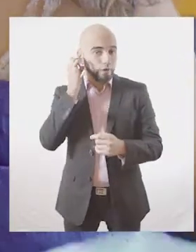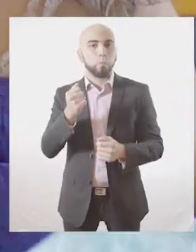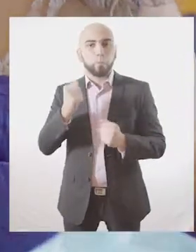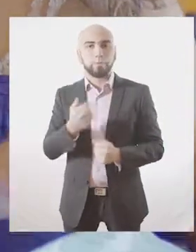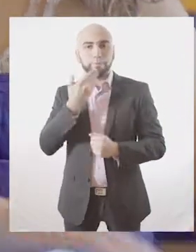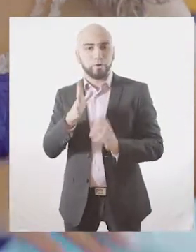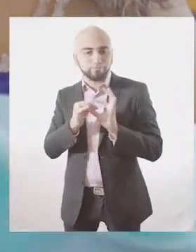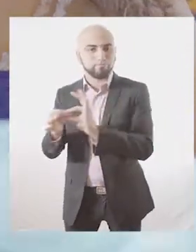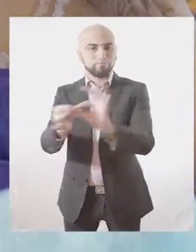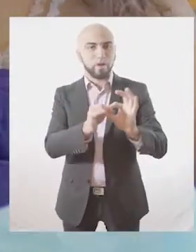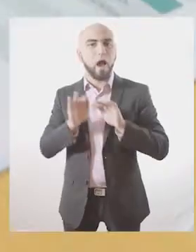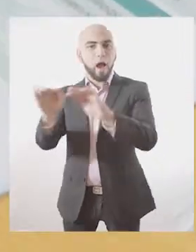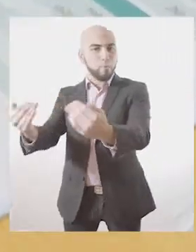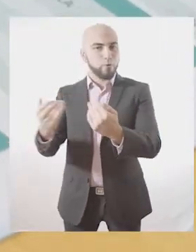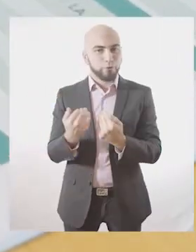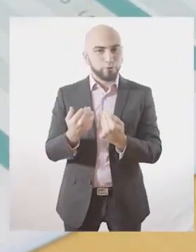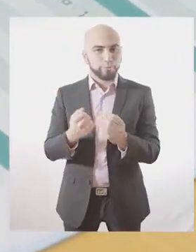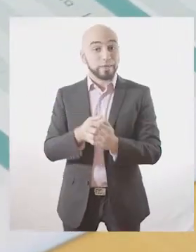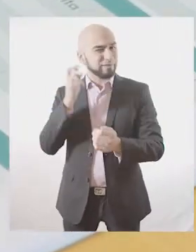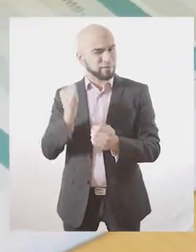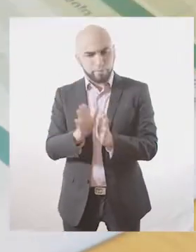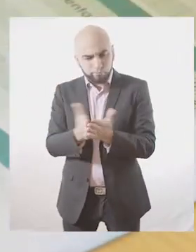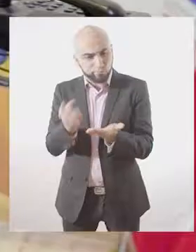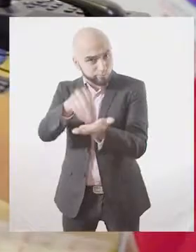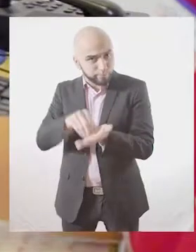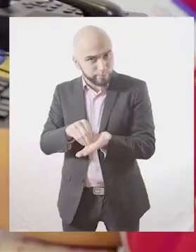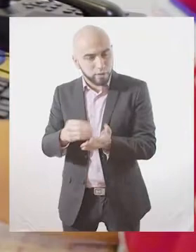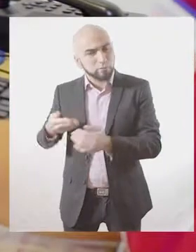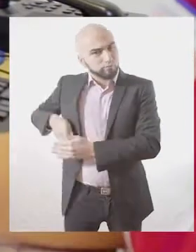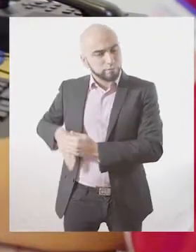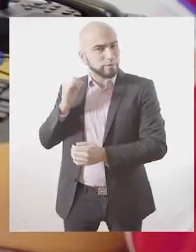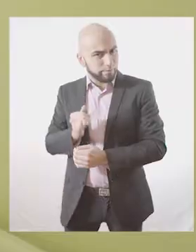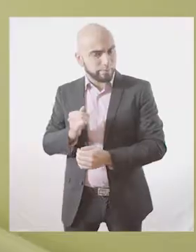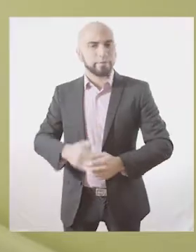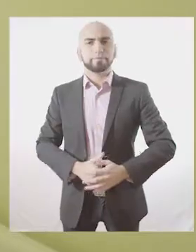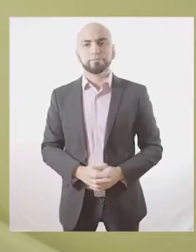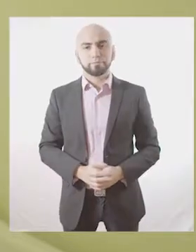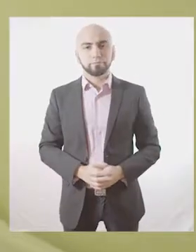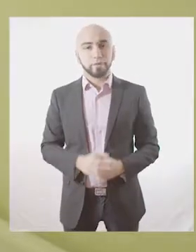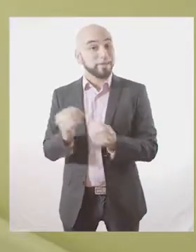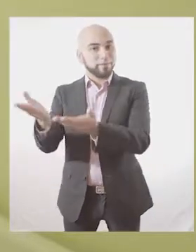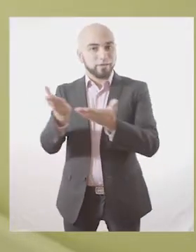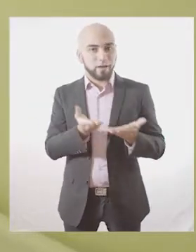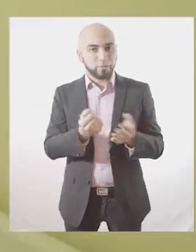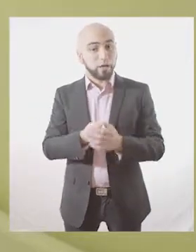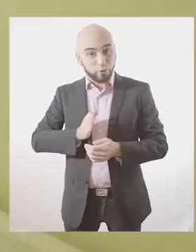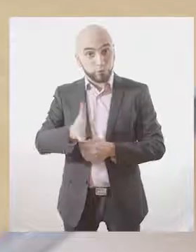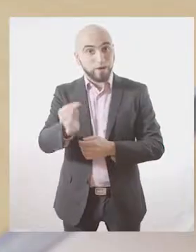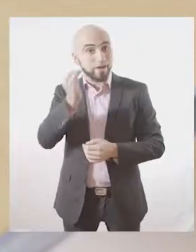tu red de apoyo. Lleva siempre tu agenda de salud contigo. Te